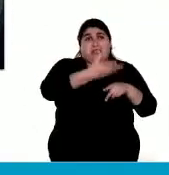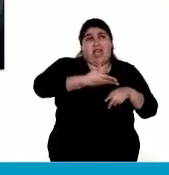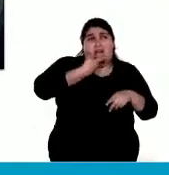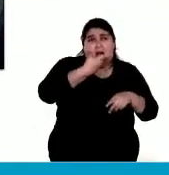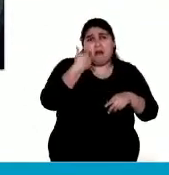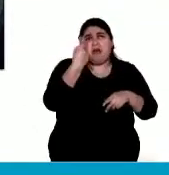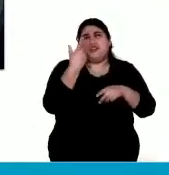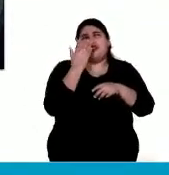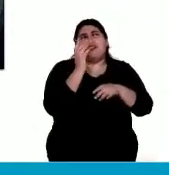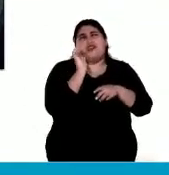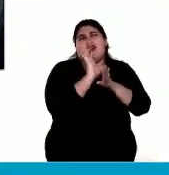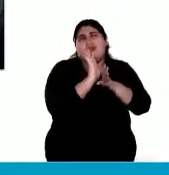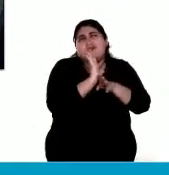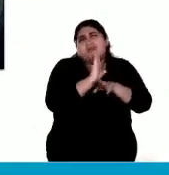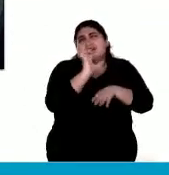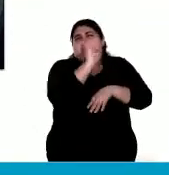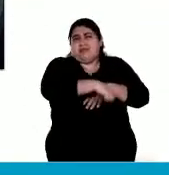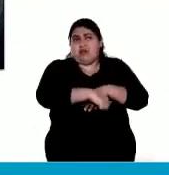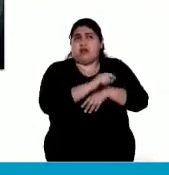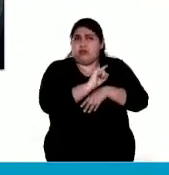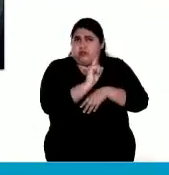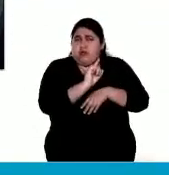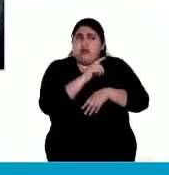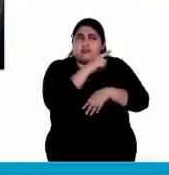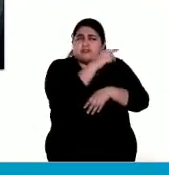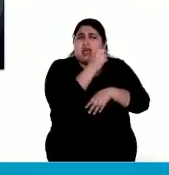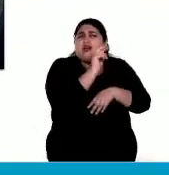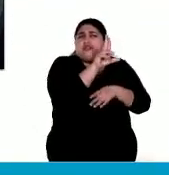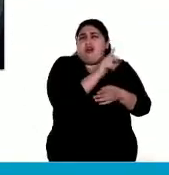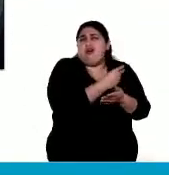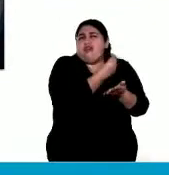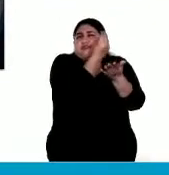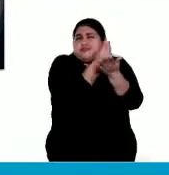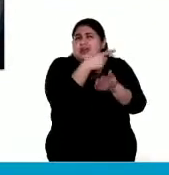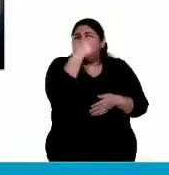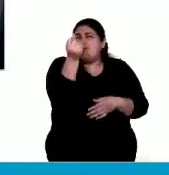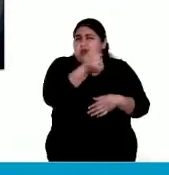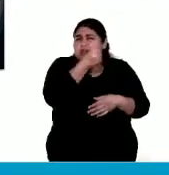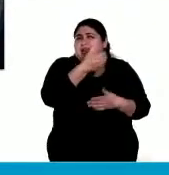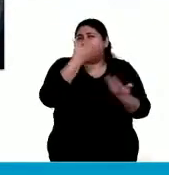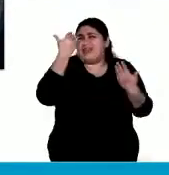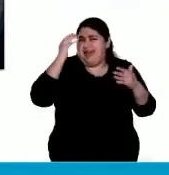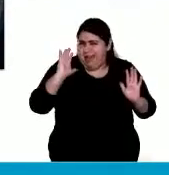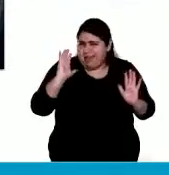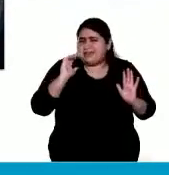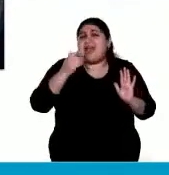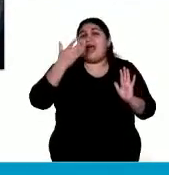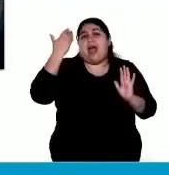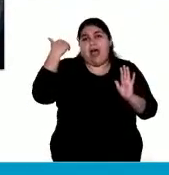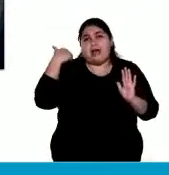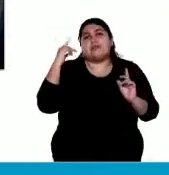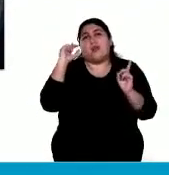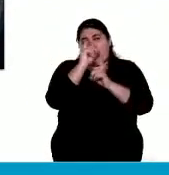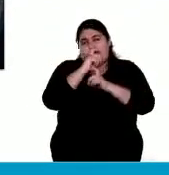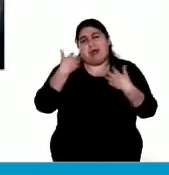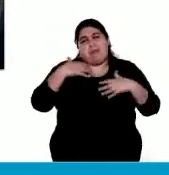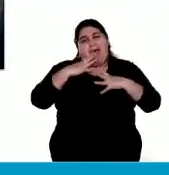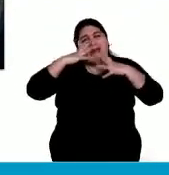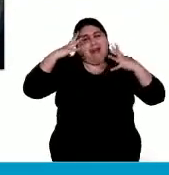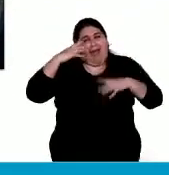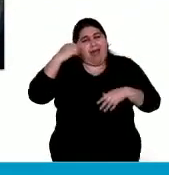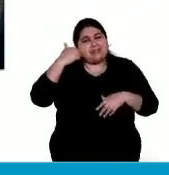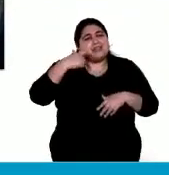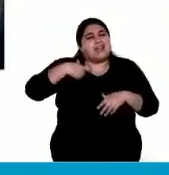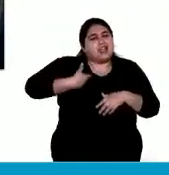ni menos que de una figura que ocupó un rol institucional importantísimo después de una crisis fenomenal